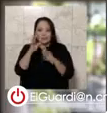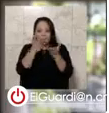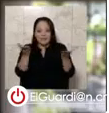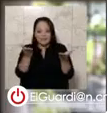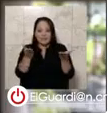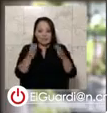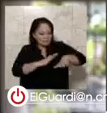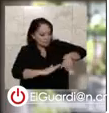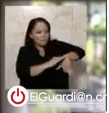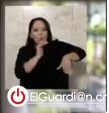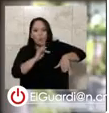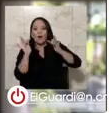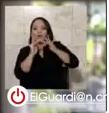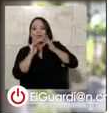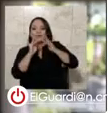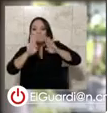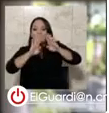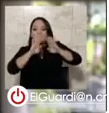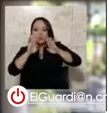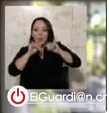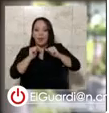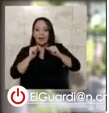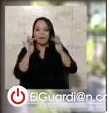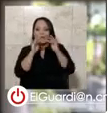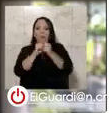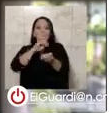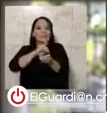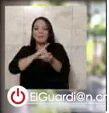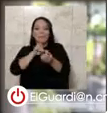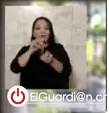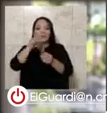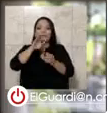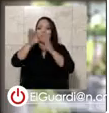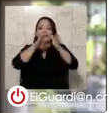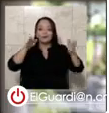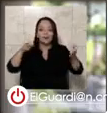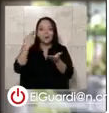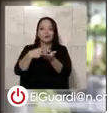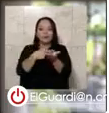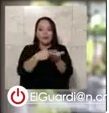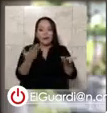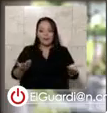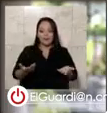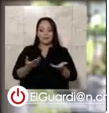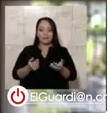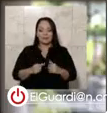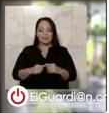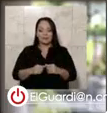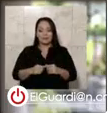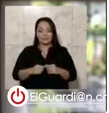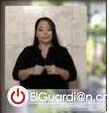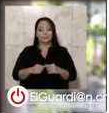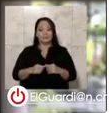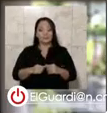puedan conectarse de forma virtual con un médico y no tengan que trasladarse a los hospitales de su región. Entonces